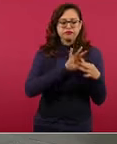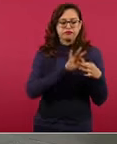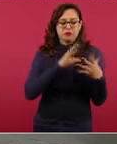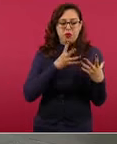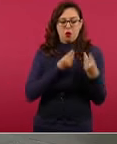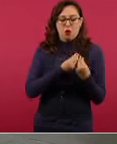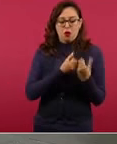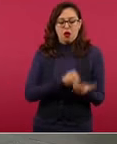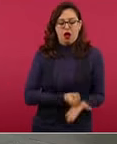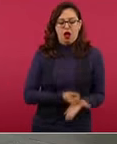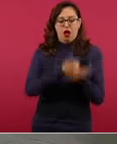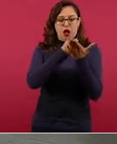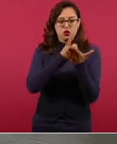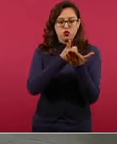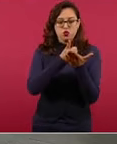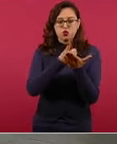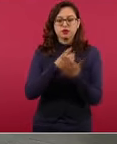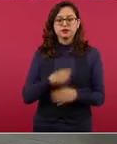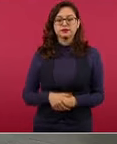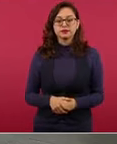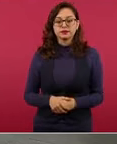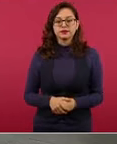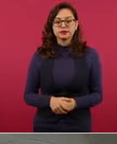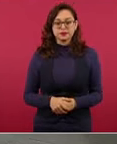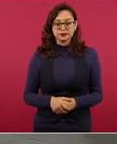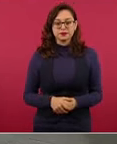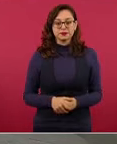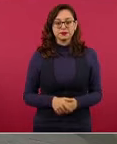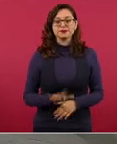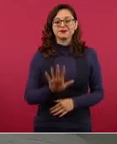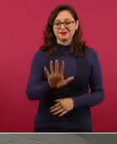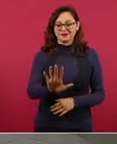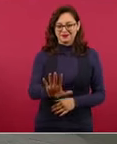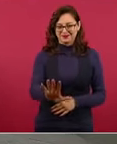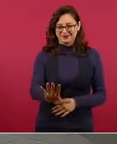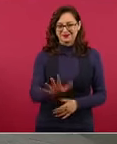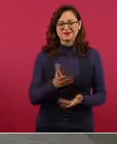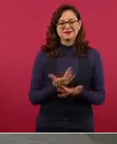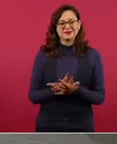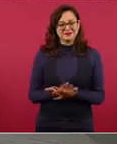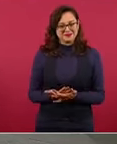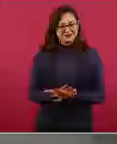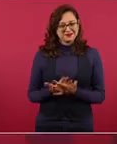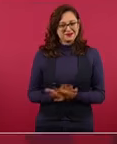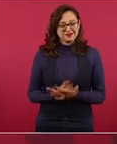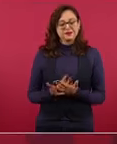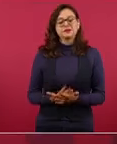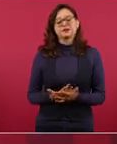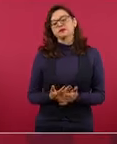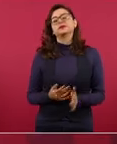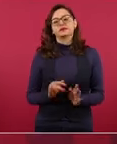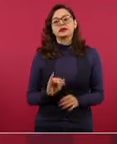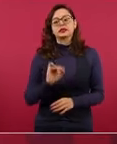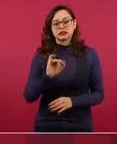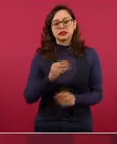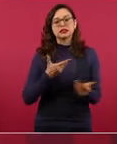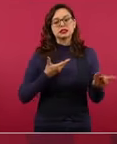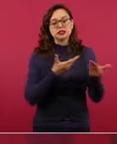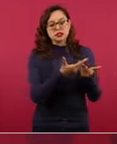eso hasta ahí todo bien pero si estamos trabajando en una